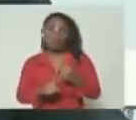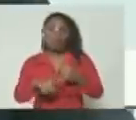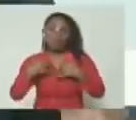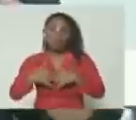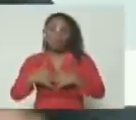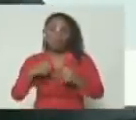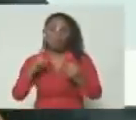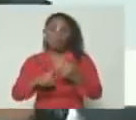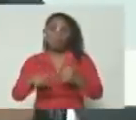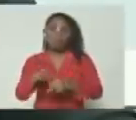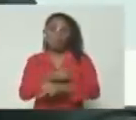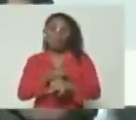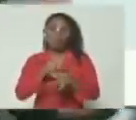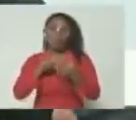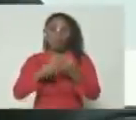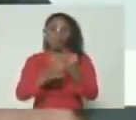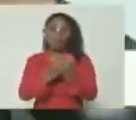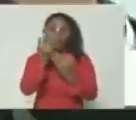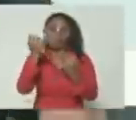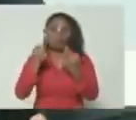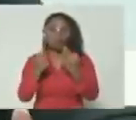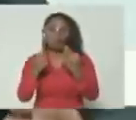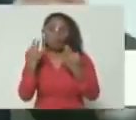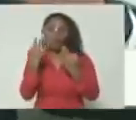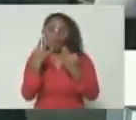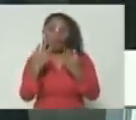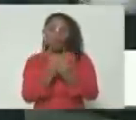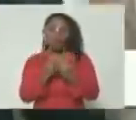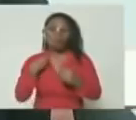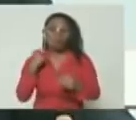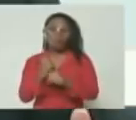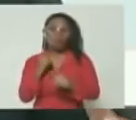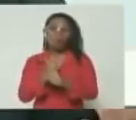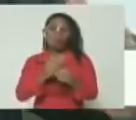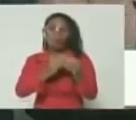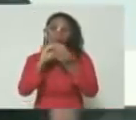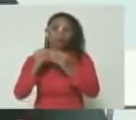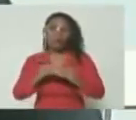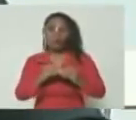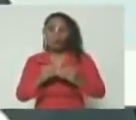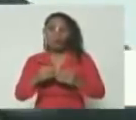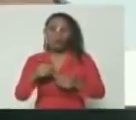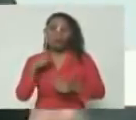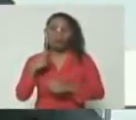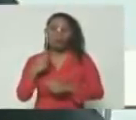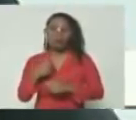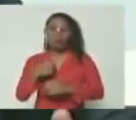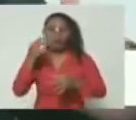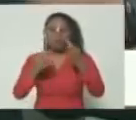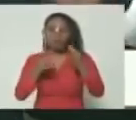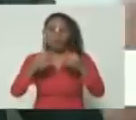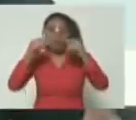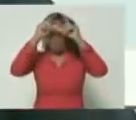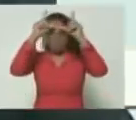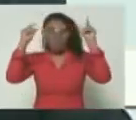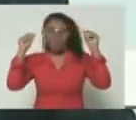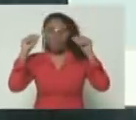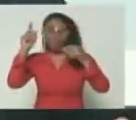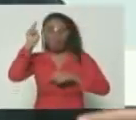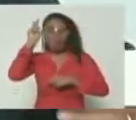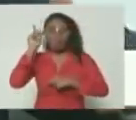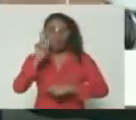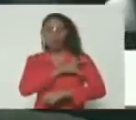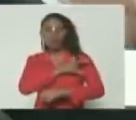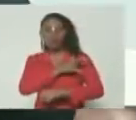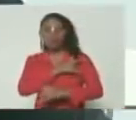empresarios y el gobierno puedan transitar un camino que le devuelva un salario digno, un salario justo a nuestras enfermeras, a nuestros profesores